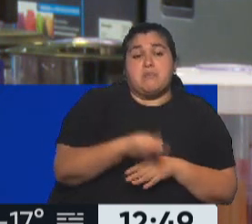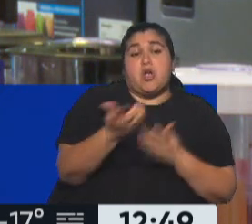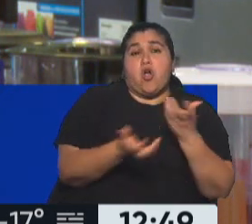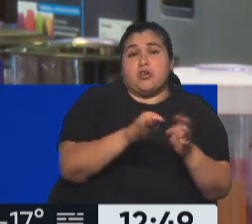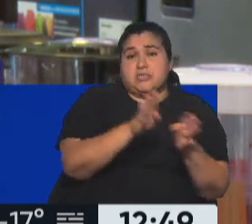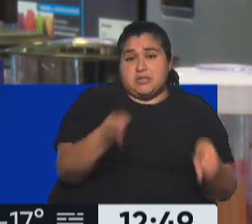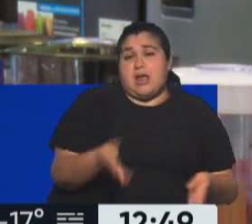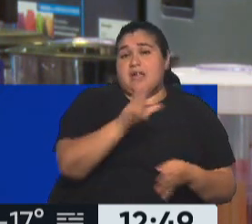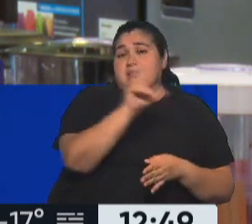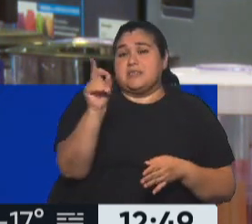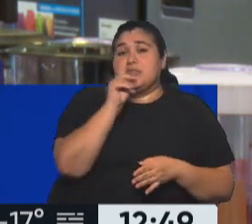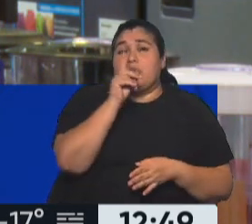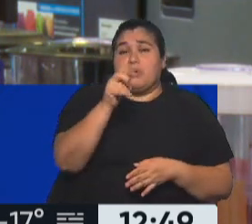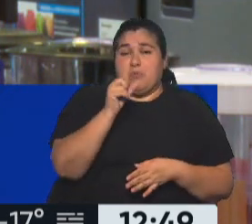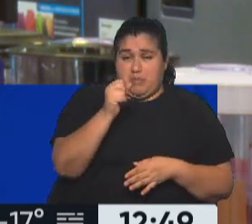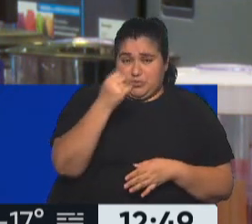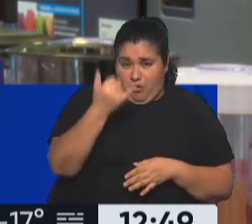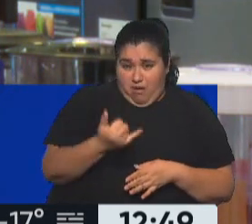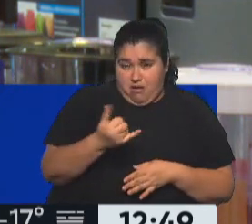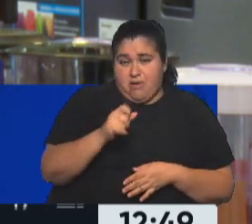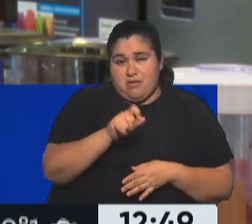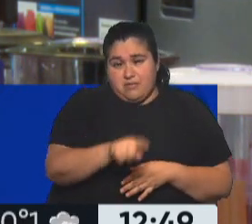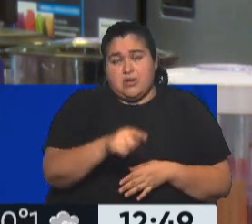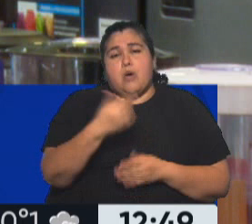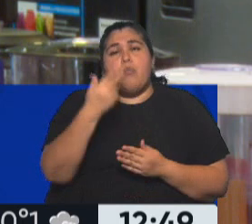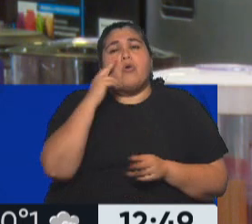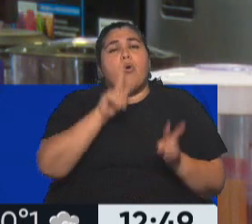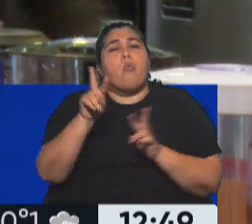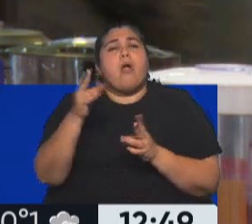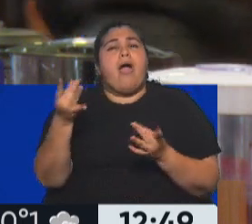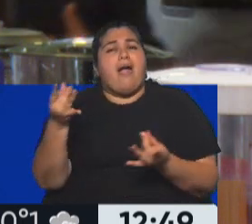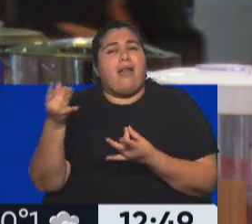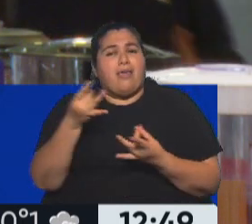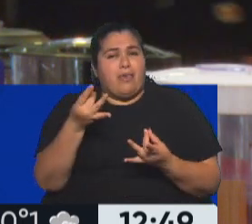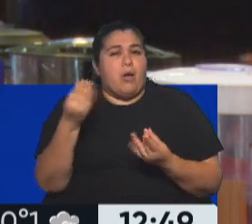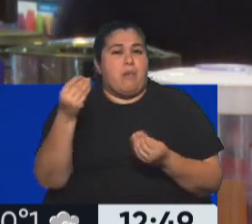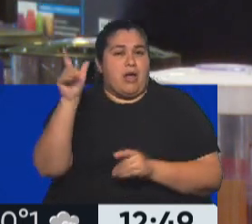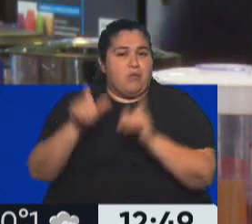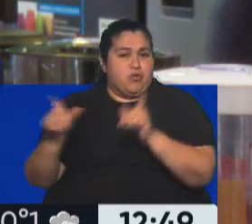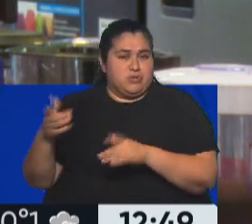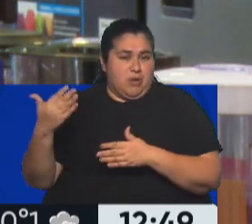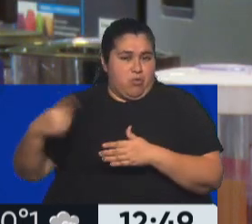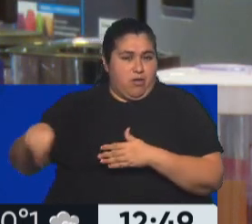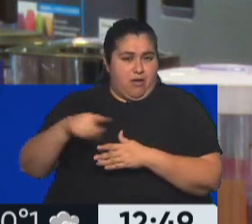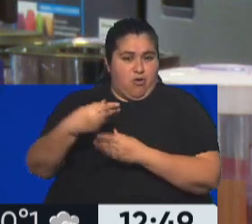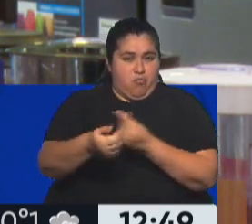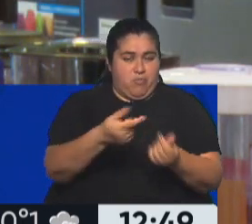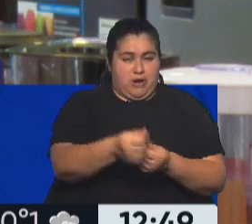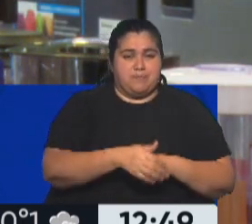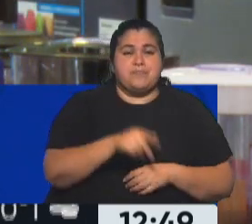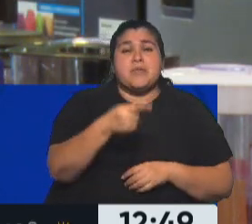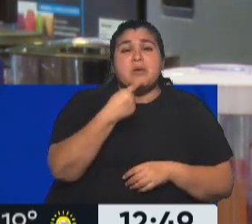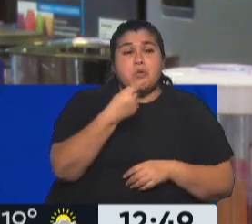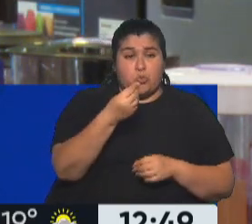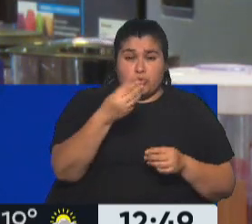300,000 pesos ya podemos empezar a a buscar algunas alternativas de muy buena calidad para para que la gente pueda acceder a esos productos esto ha reactivado las